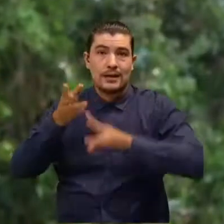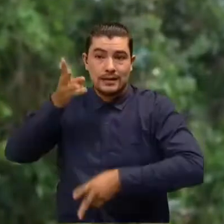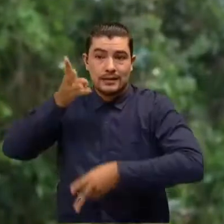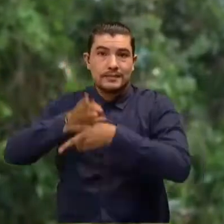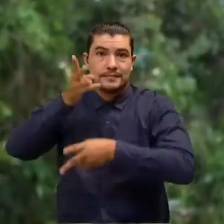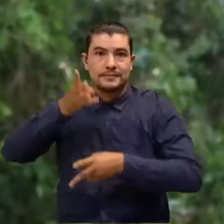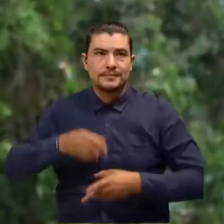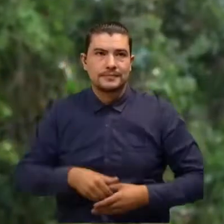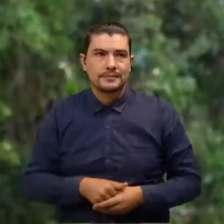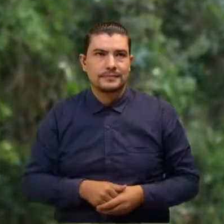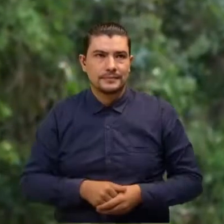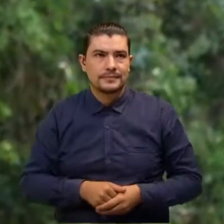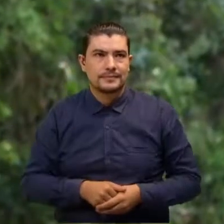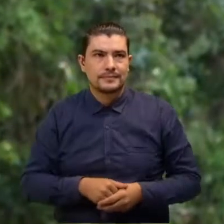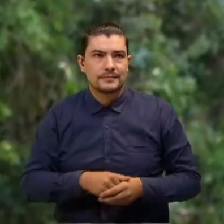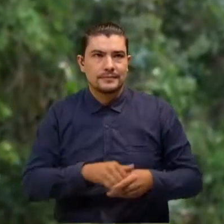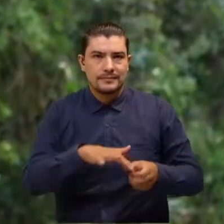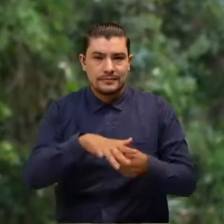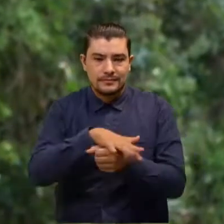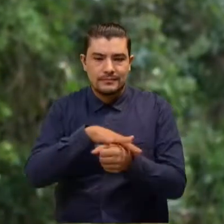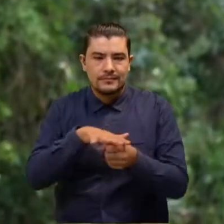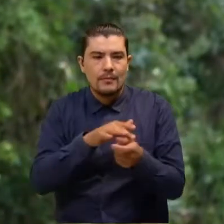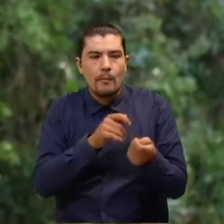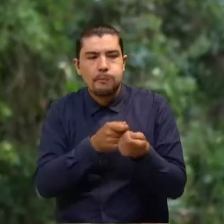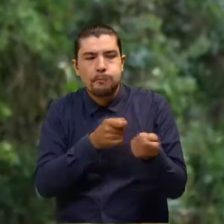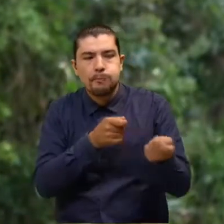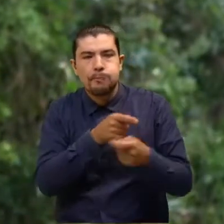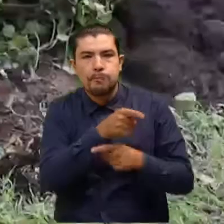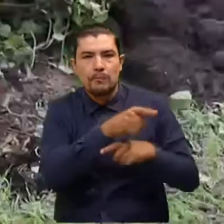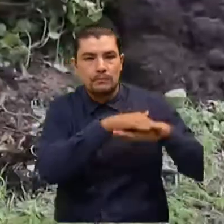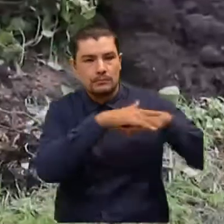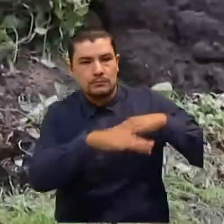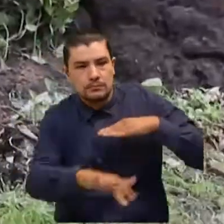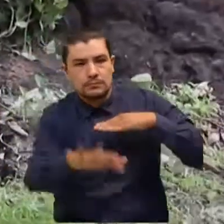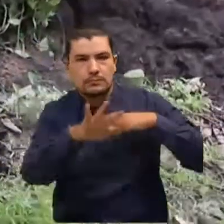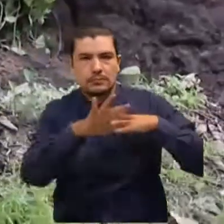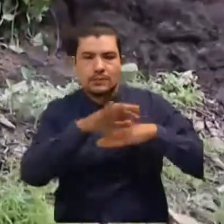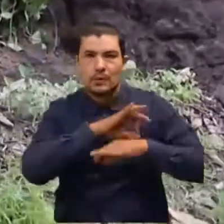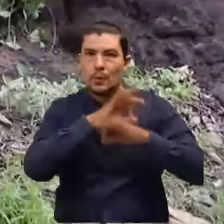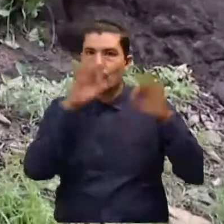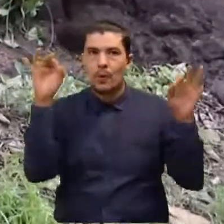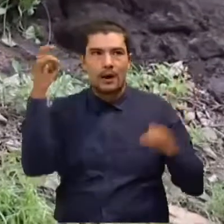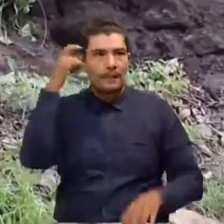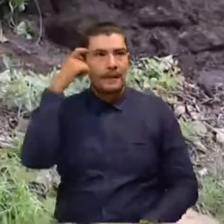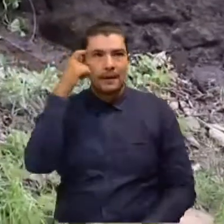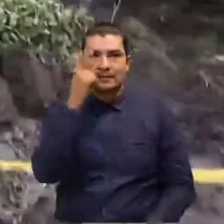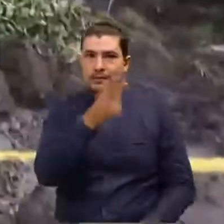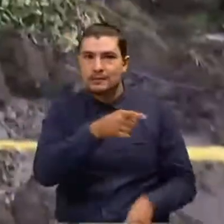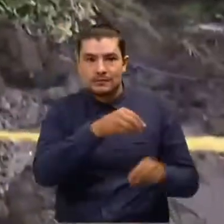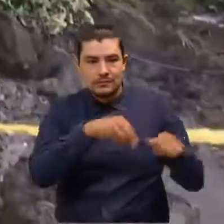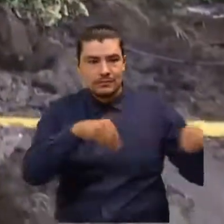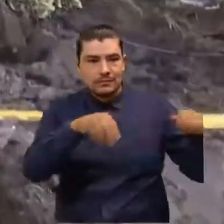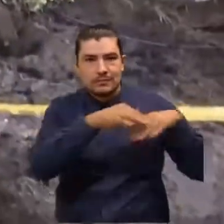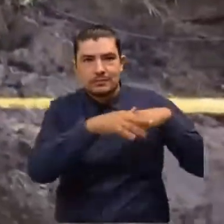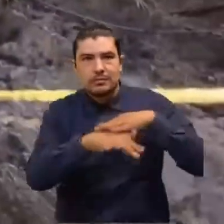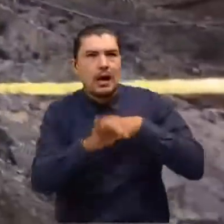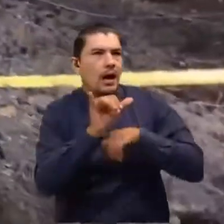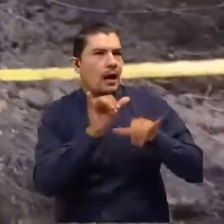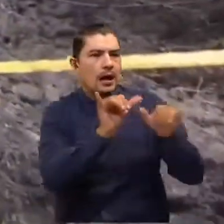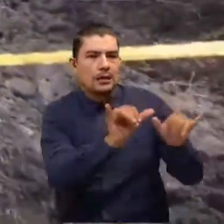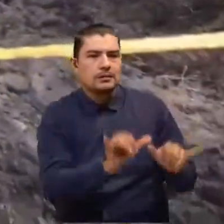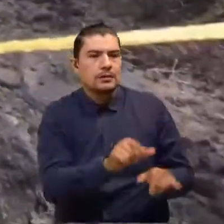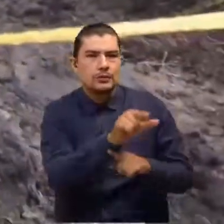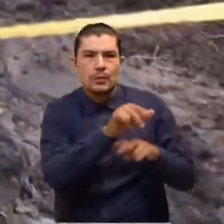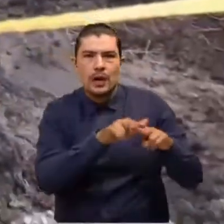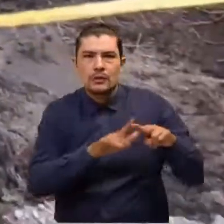aquí al pie del barrio donde empieza el barrio nunca pensamos que la tierra se iba a correr ahí pues son cosas de la naturaleza pero